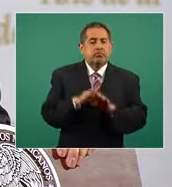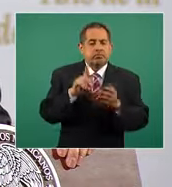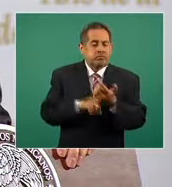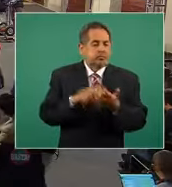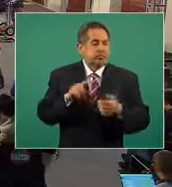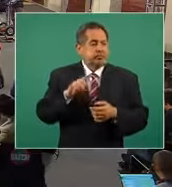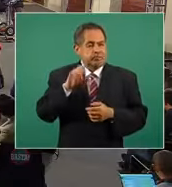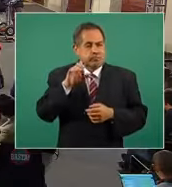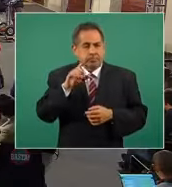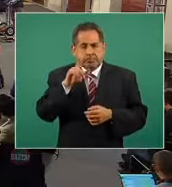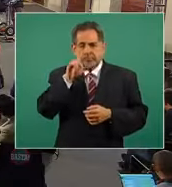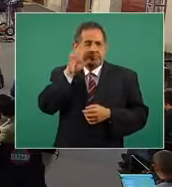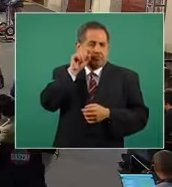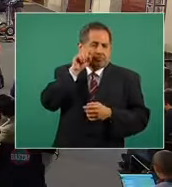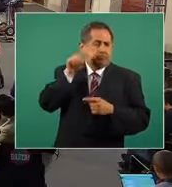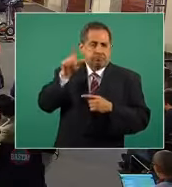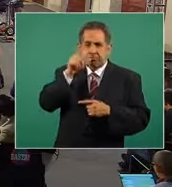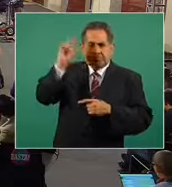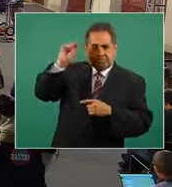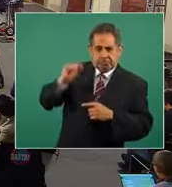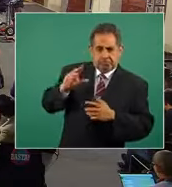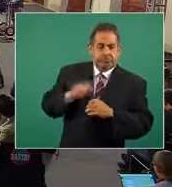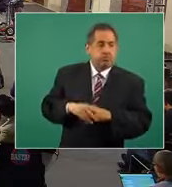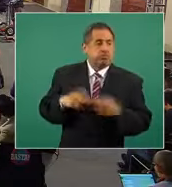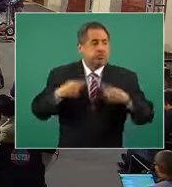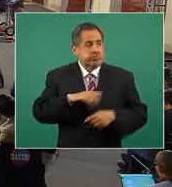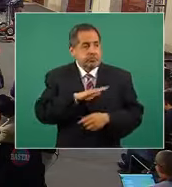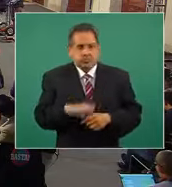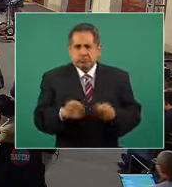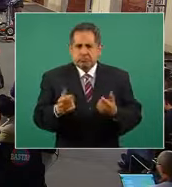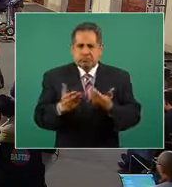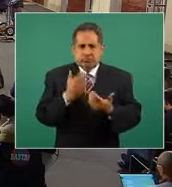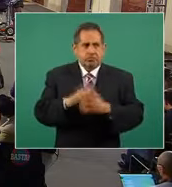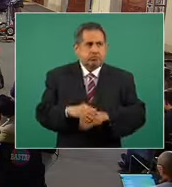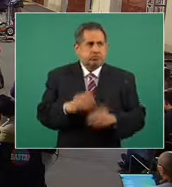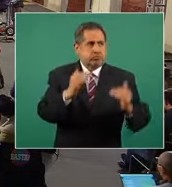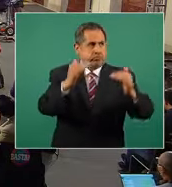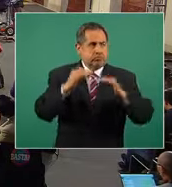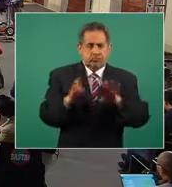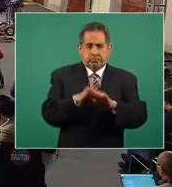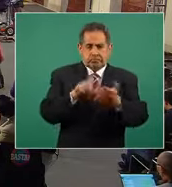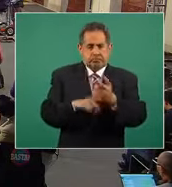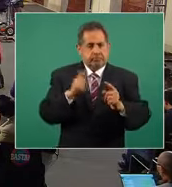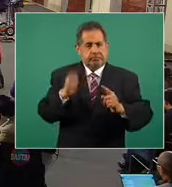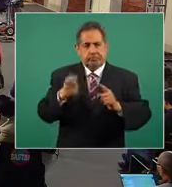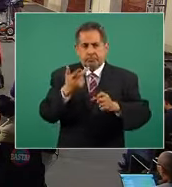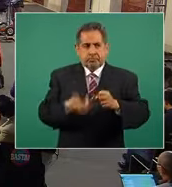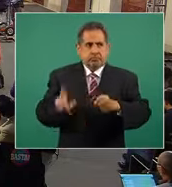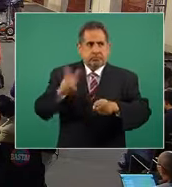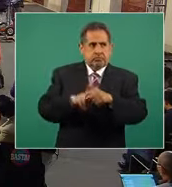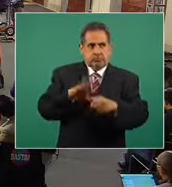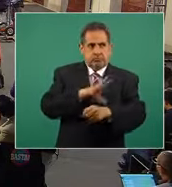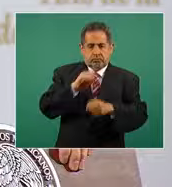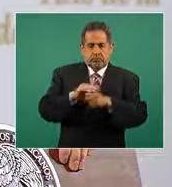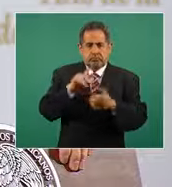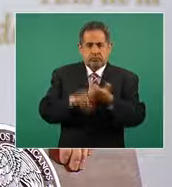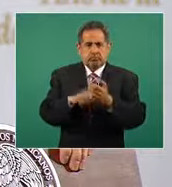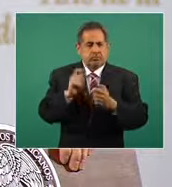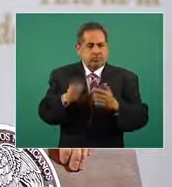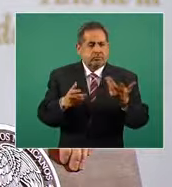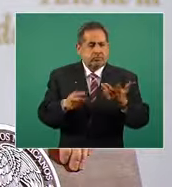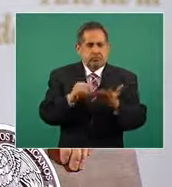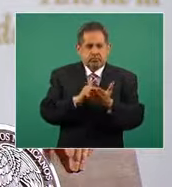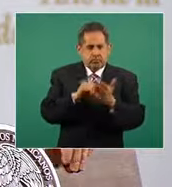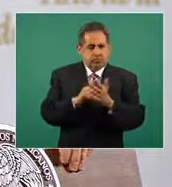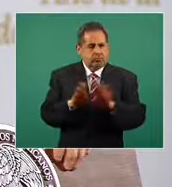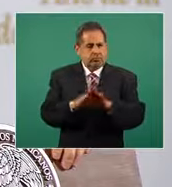semáforo naranja. Las defunciones van a la baja. La siguiente nos muestra que la hospitalización todavía tiene un patrón estable